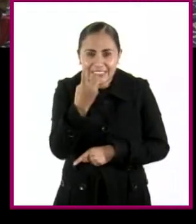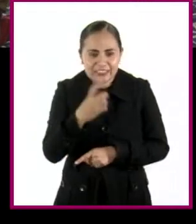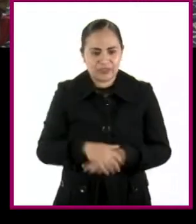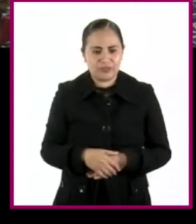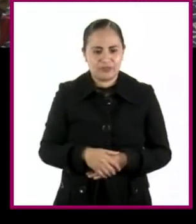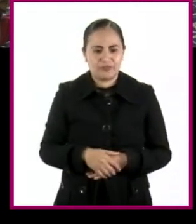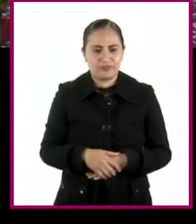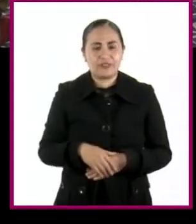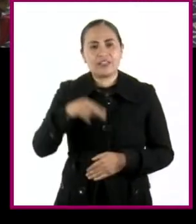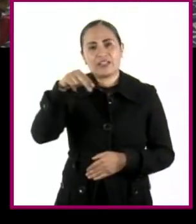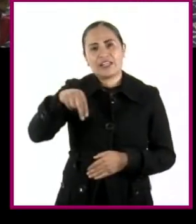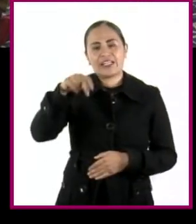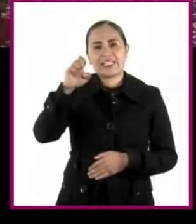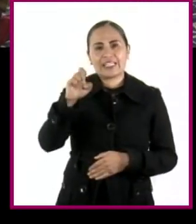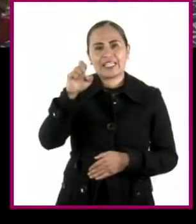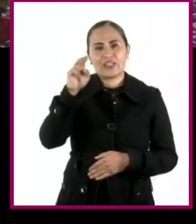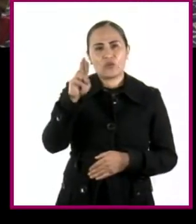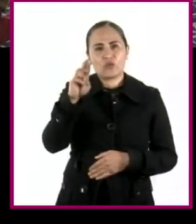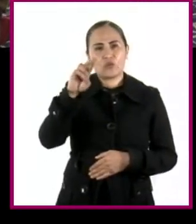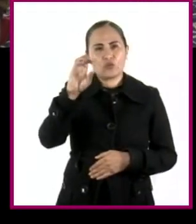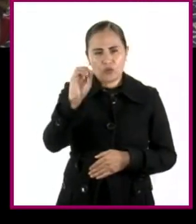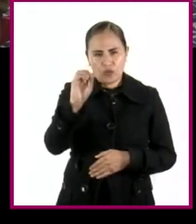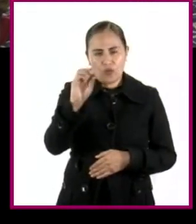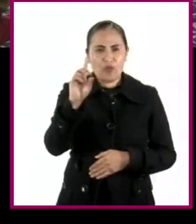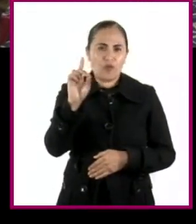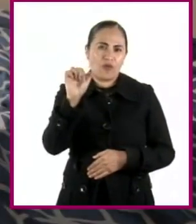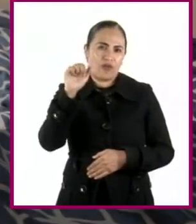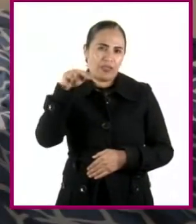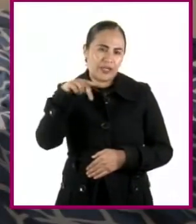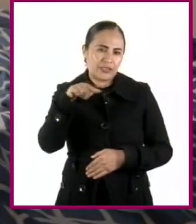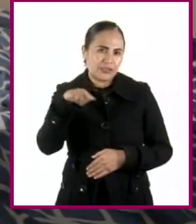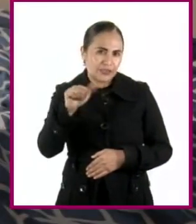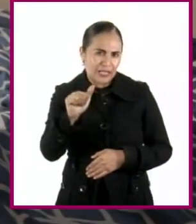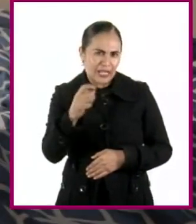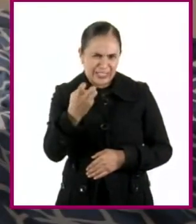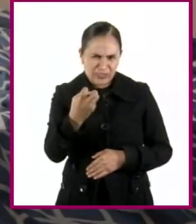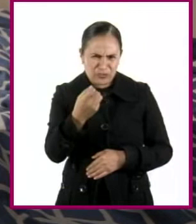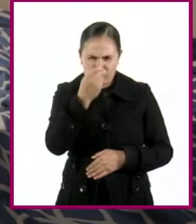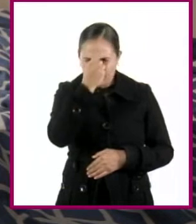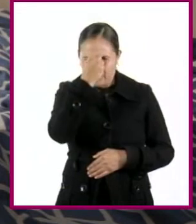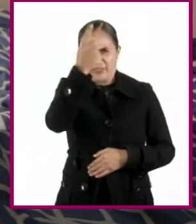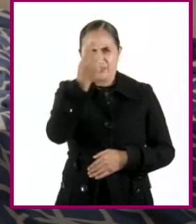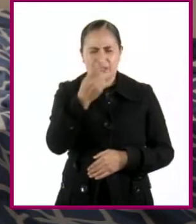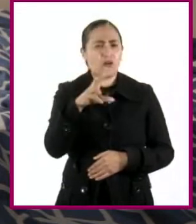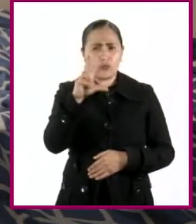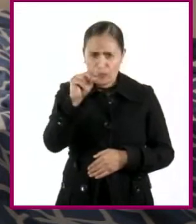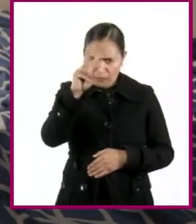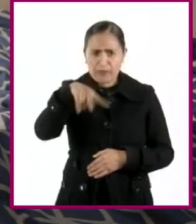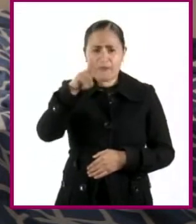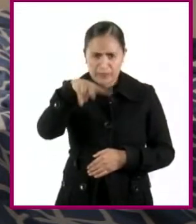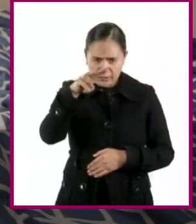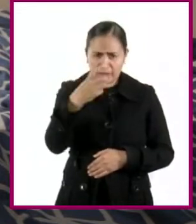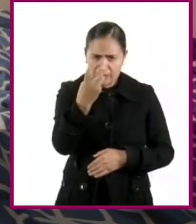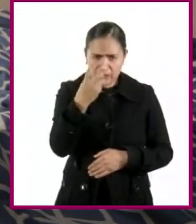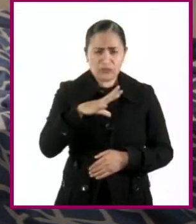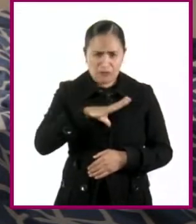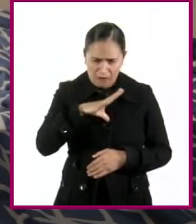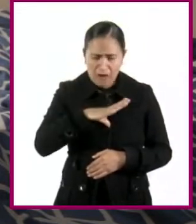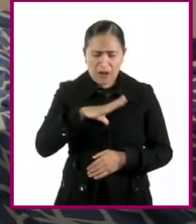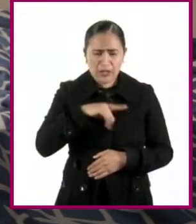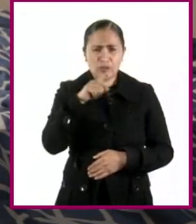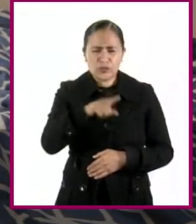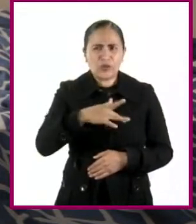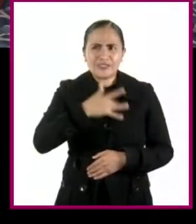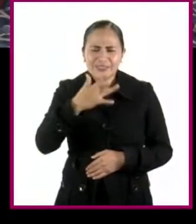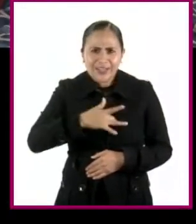llama neurodanza. Acabas de inventarte eso. No, neta, existe. Y lo que acabas de experimentar, todas